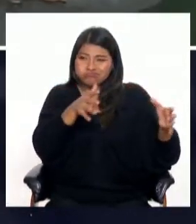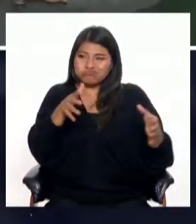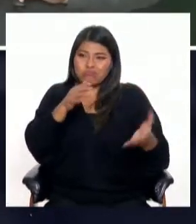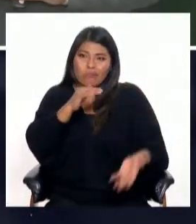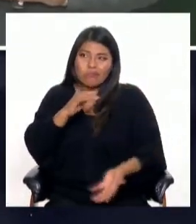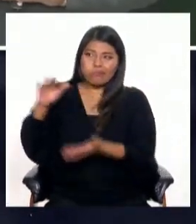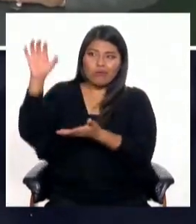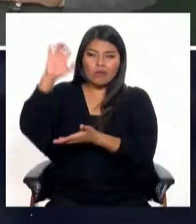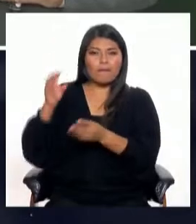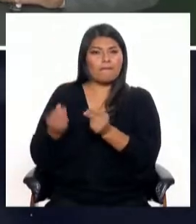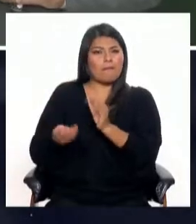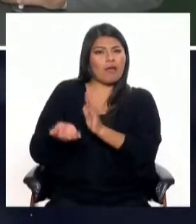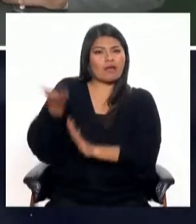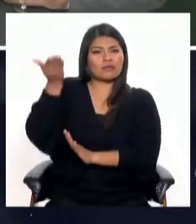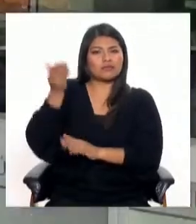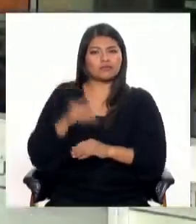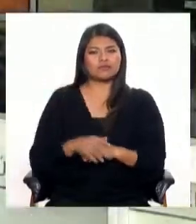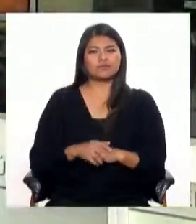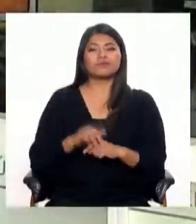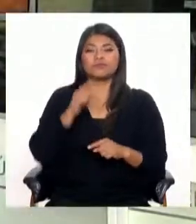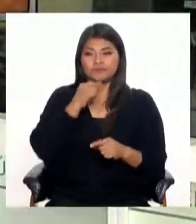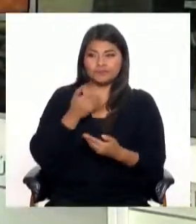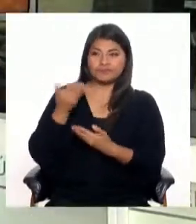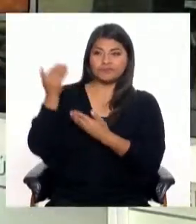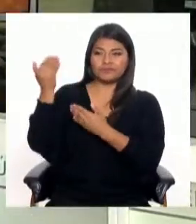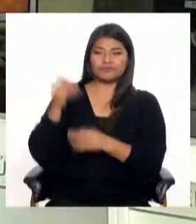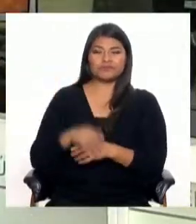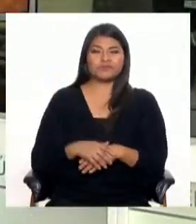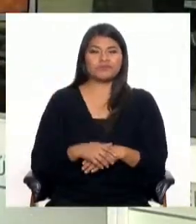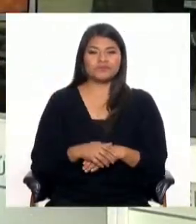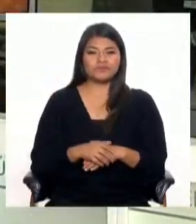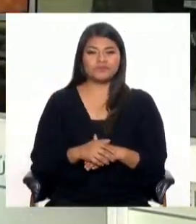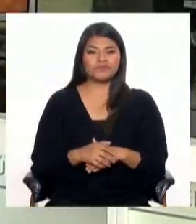general. Adelante, estudios. Muy bien, Dean, muchísimas gracias por este rapido.